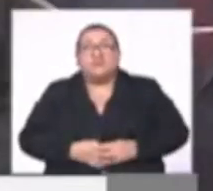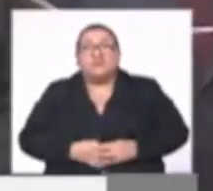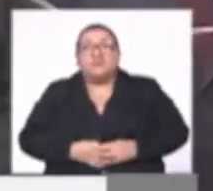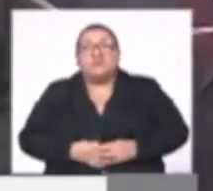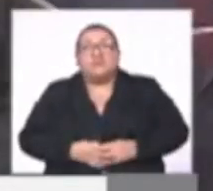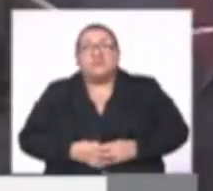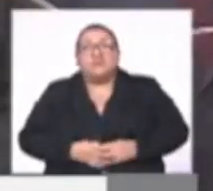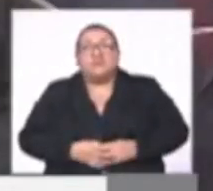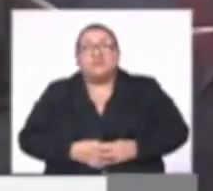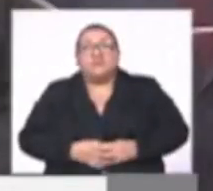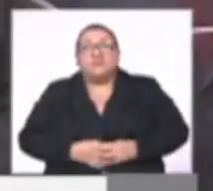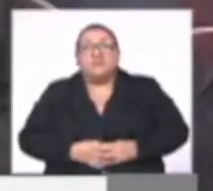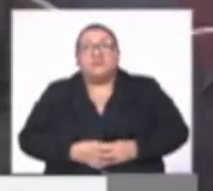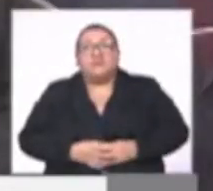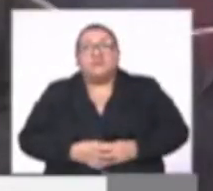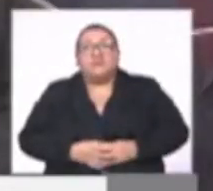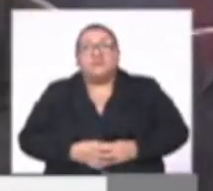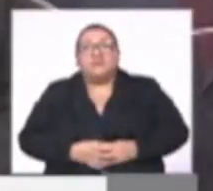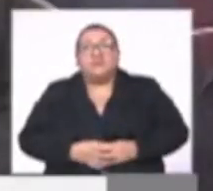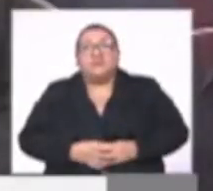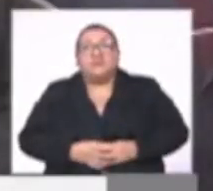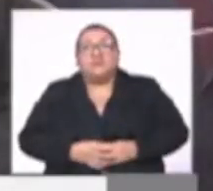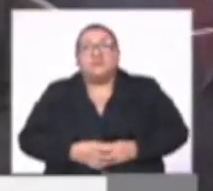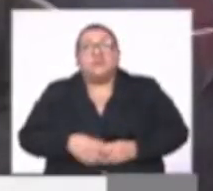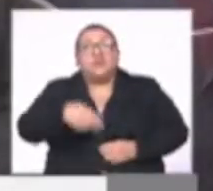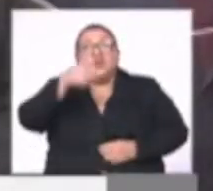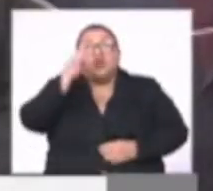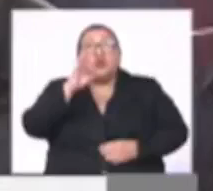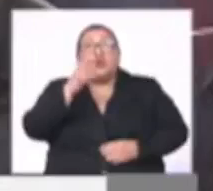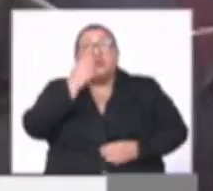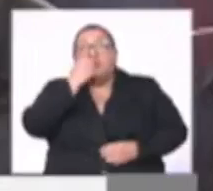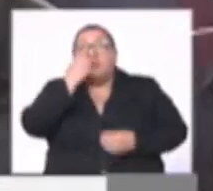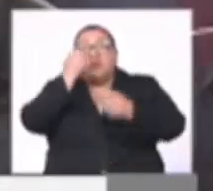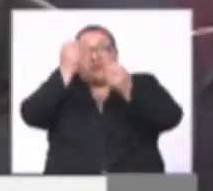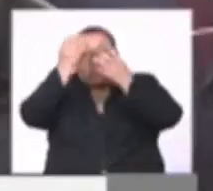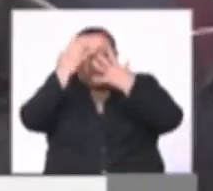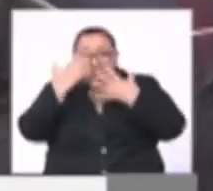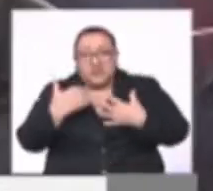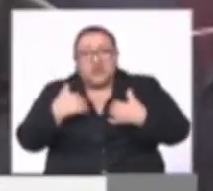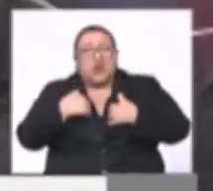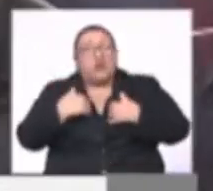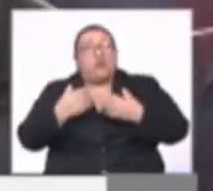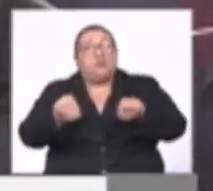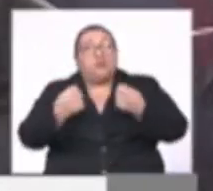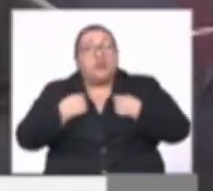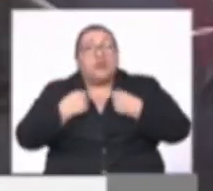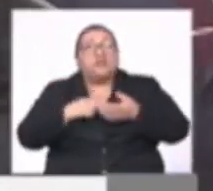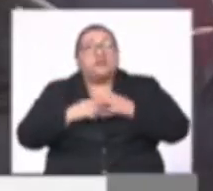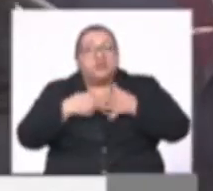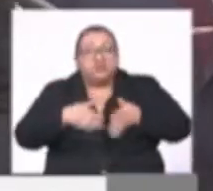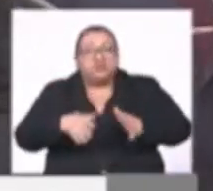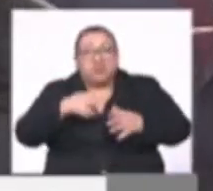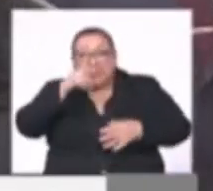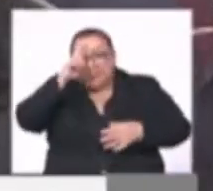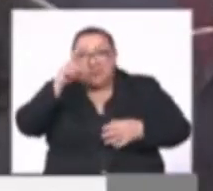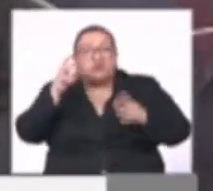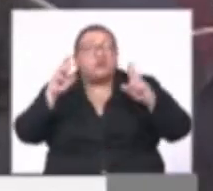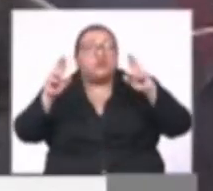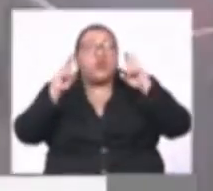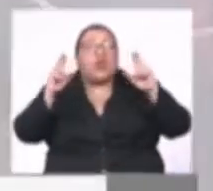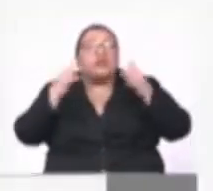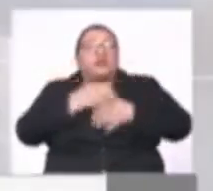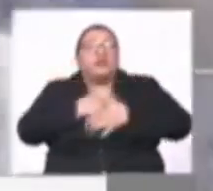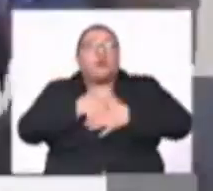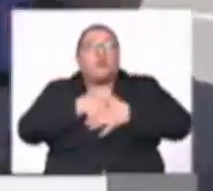Ese es nuestro Perú. Dios ha sido bendito en darnos este reconocimiento y esa suerte de